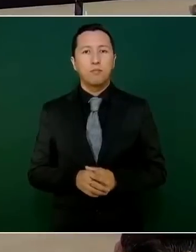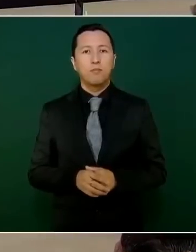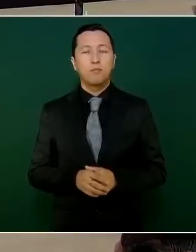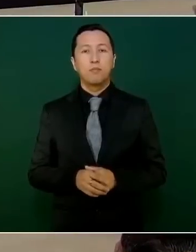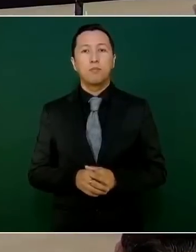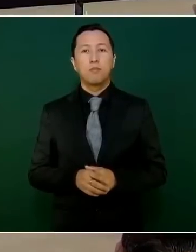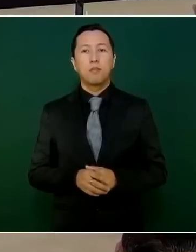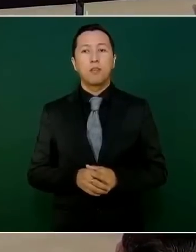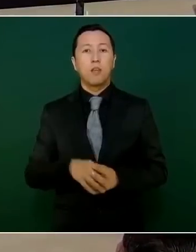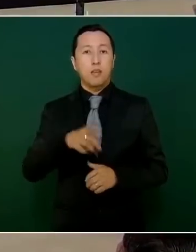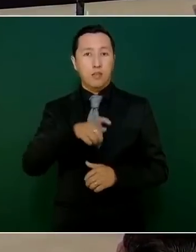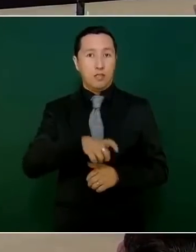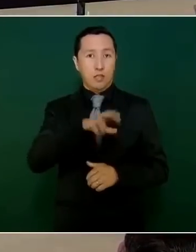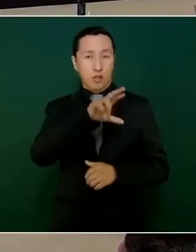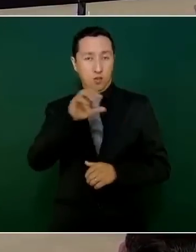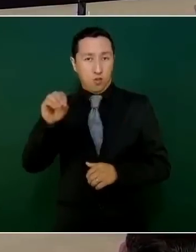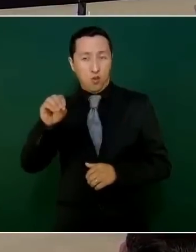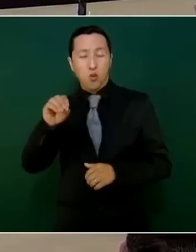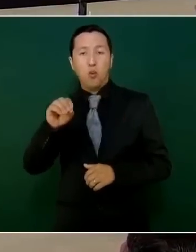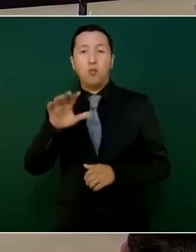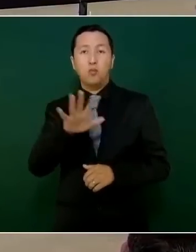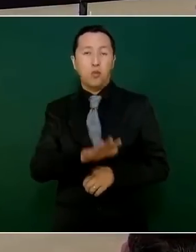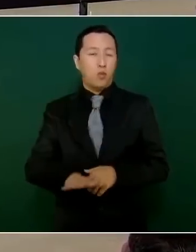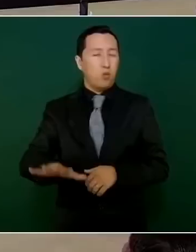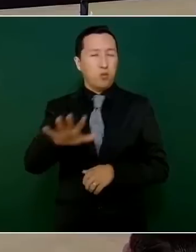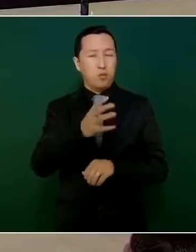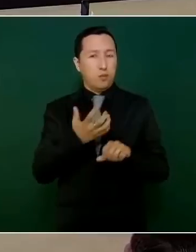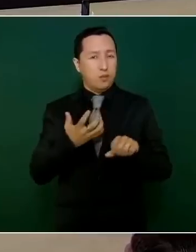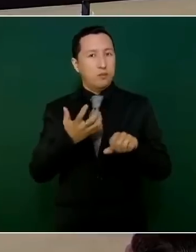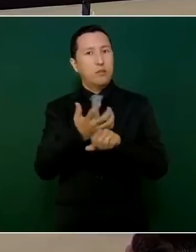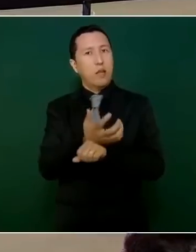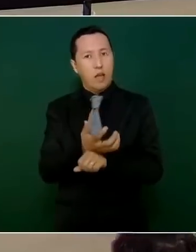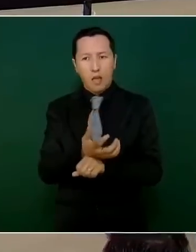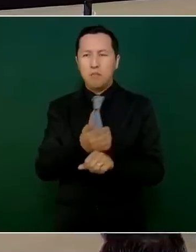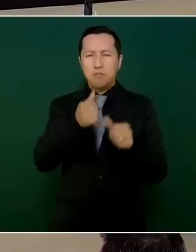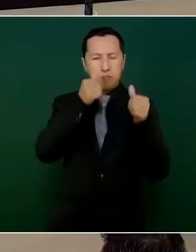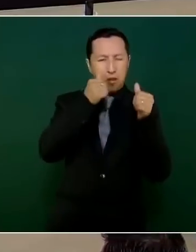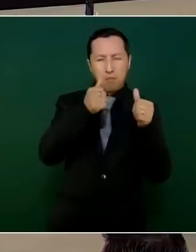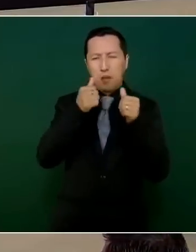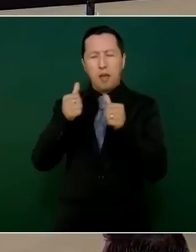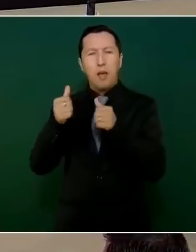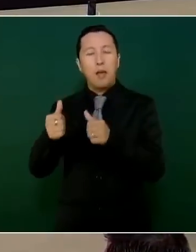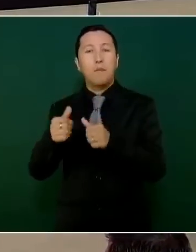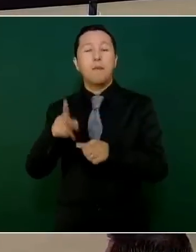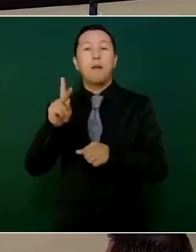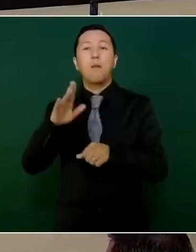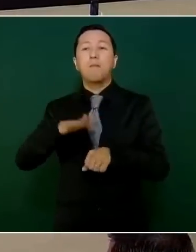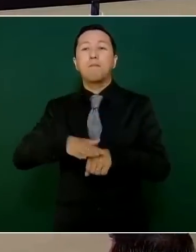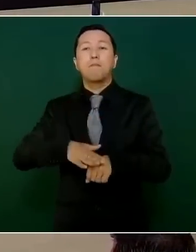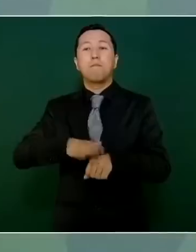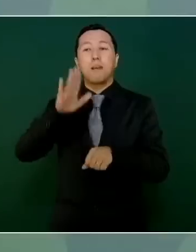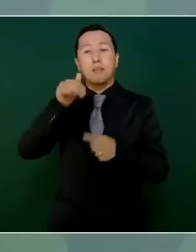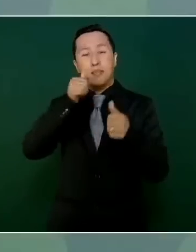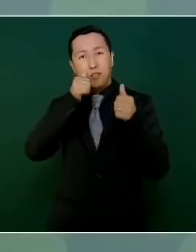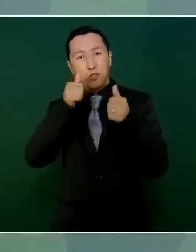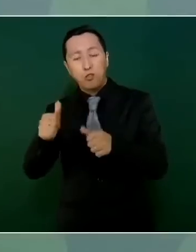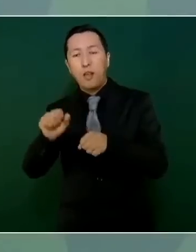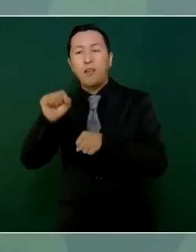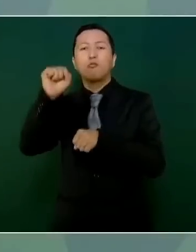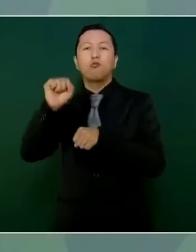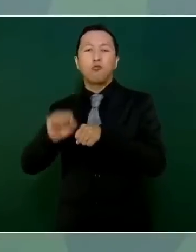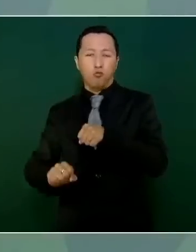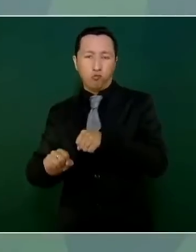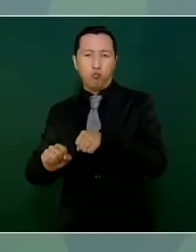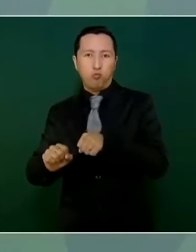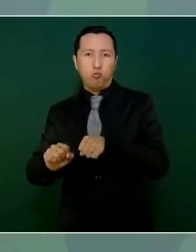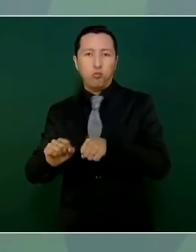todo el estado, pero le estamos dando preferencia al sur de Quintana Roo, porque siempre lo